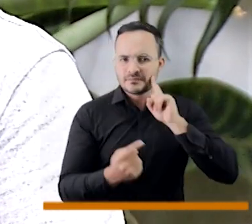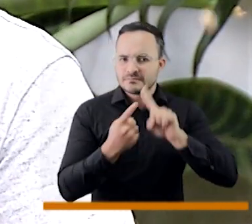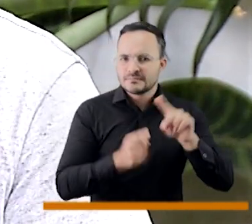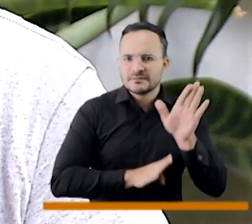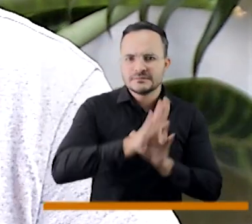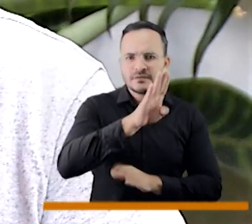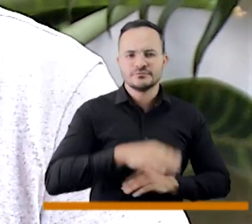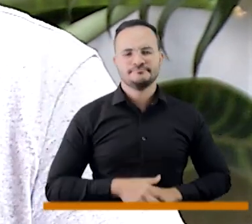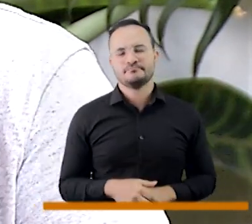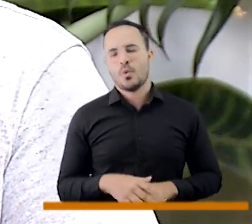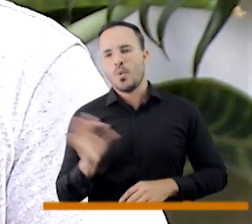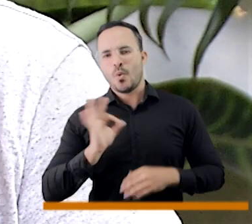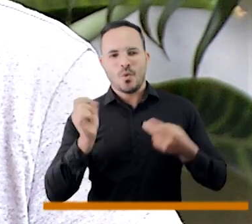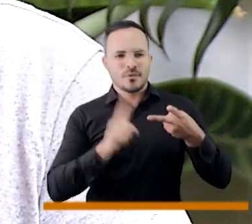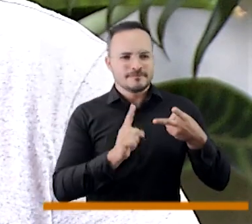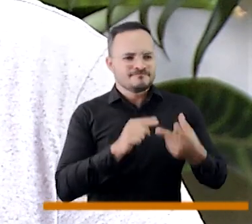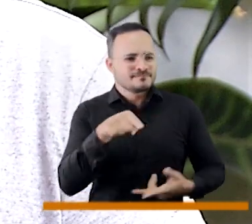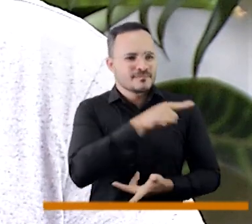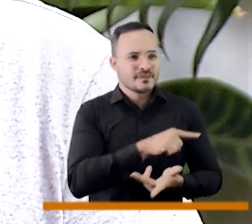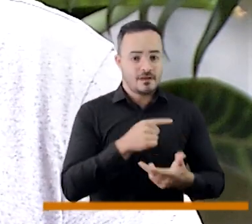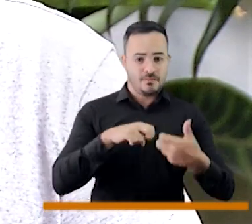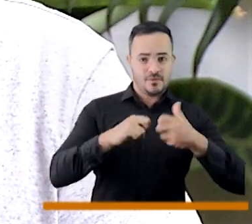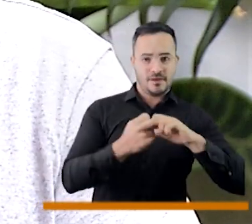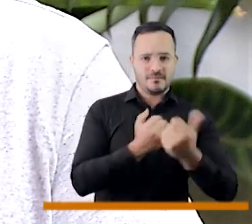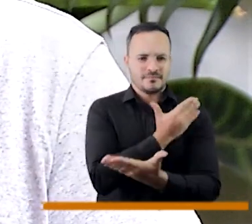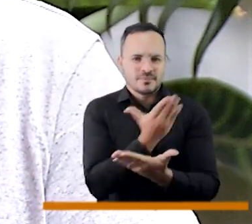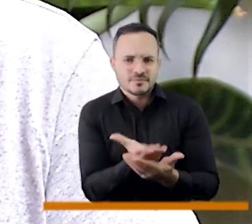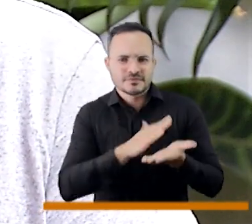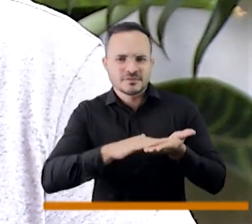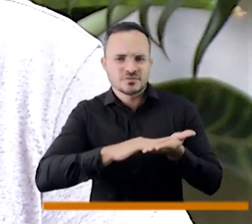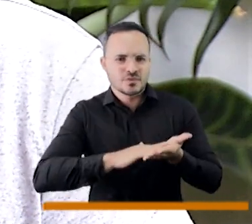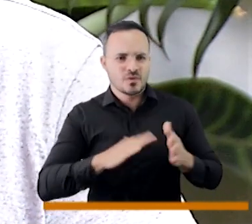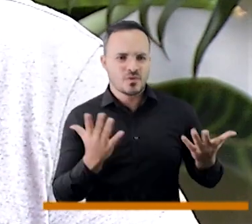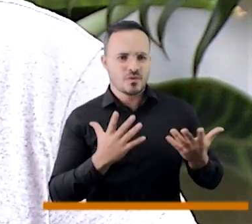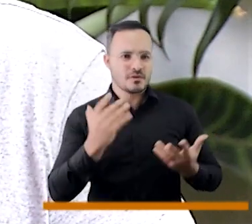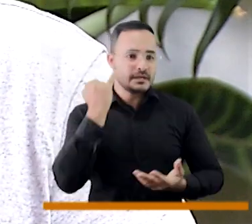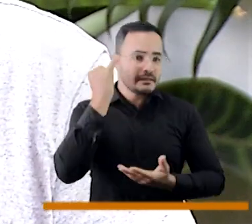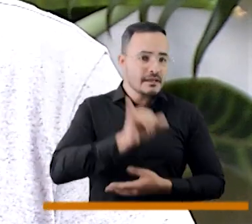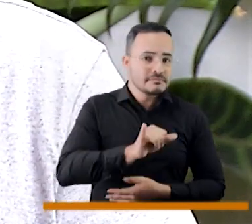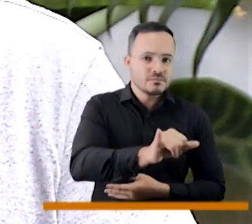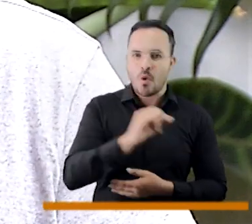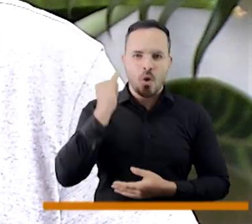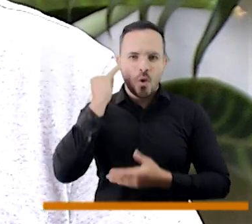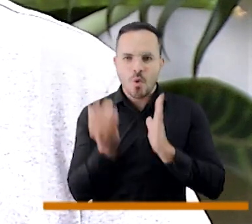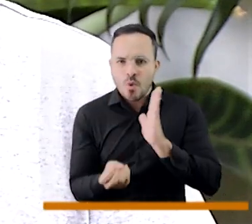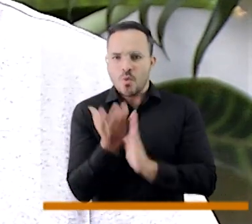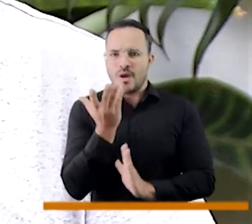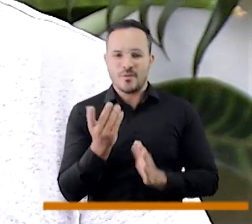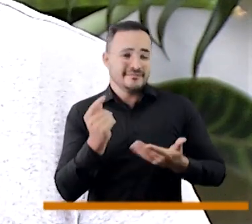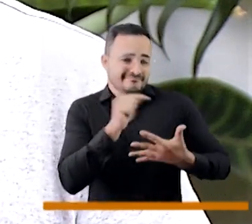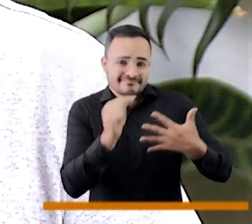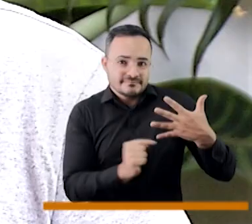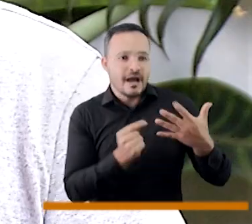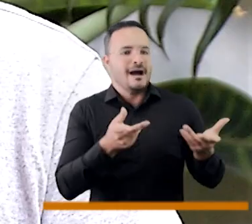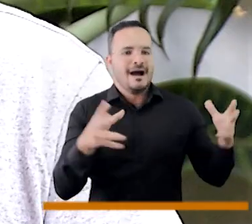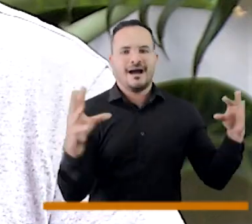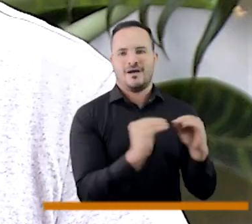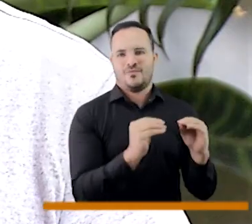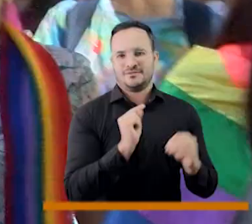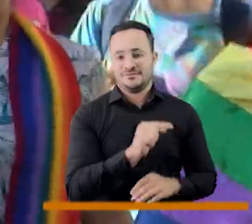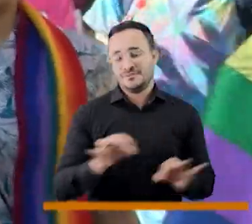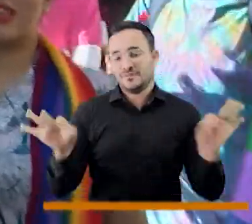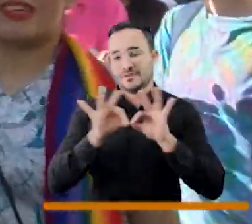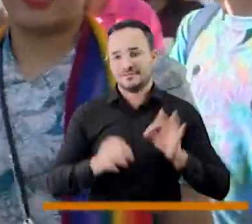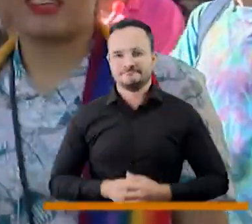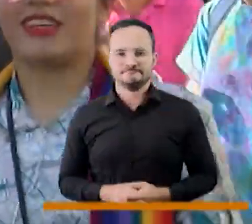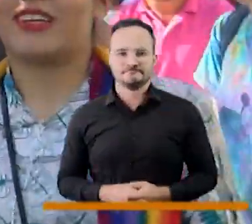términos del desarrollo, en términos de generar soluciones propias, innovadoras si se quiere, a esos problemas que tienen las